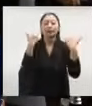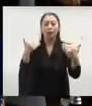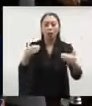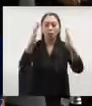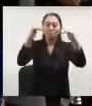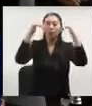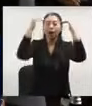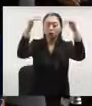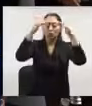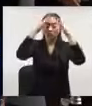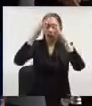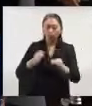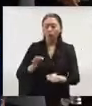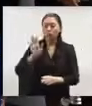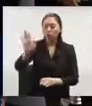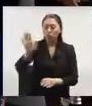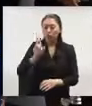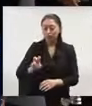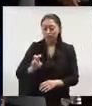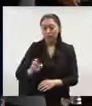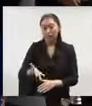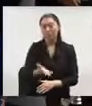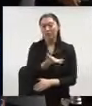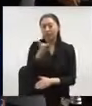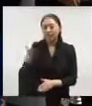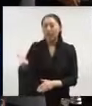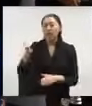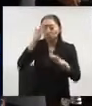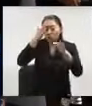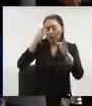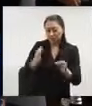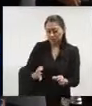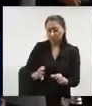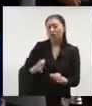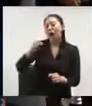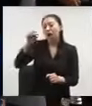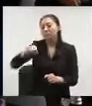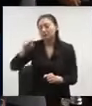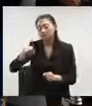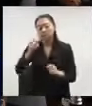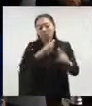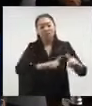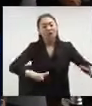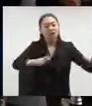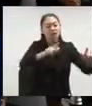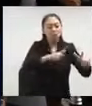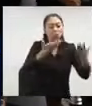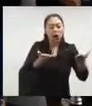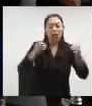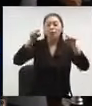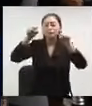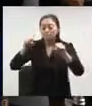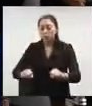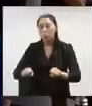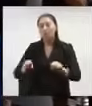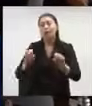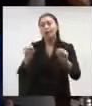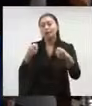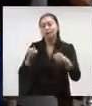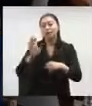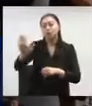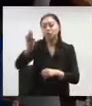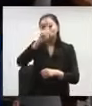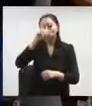a sus necesidades, ellos determinarán si este salón reúne o no las condiciones para que ellos puedan realizar su